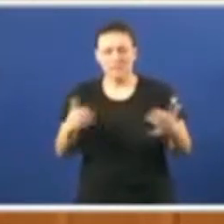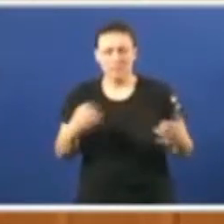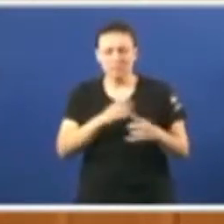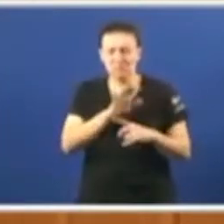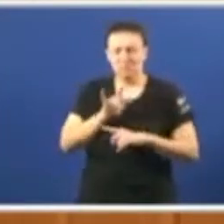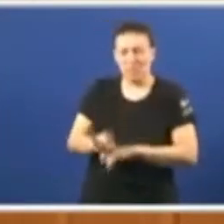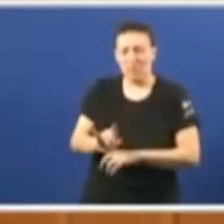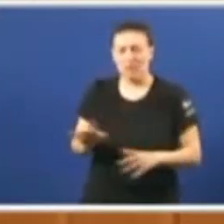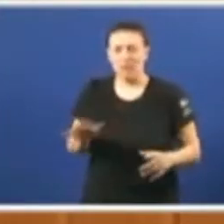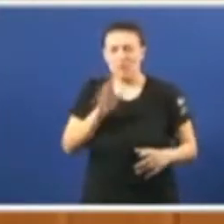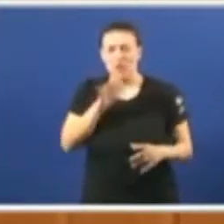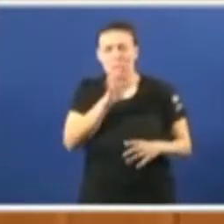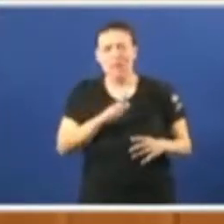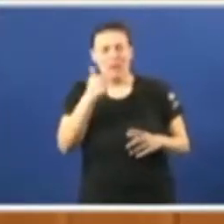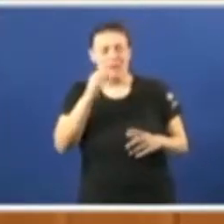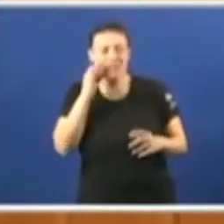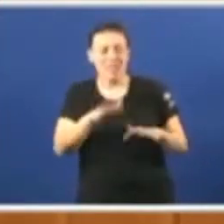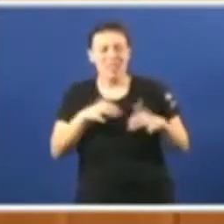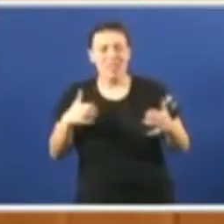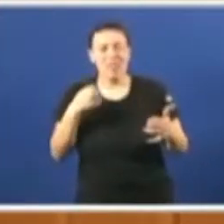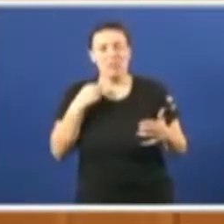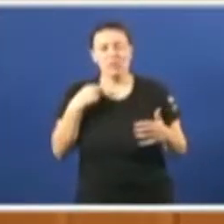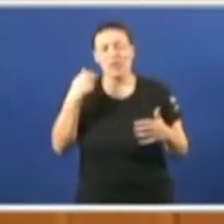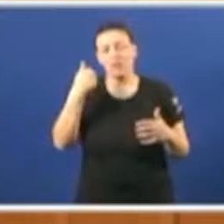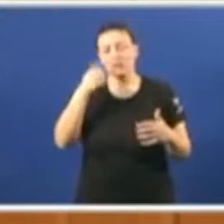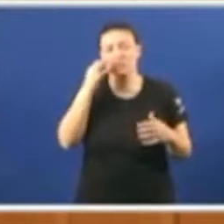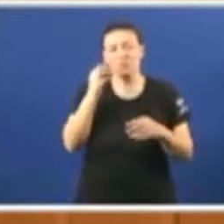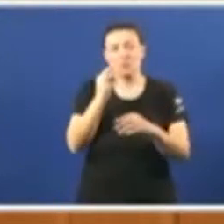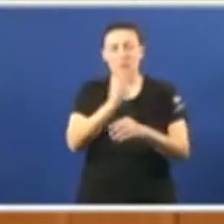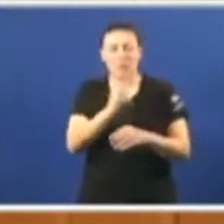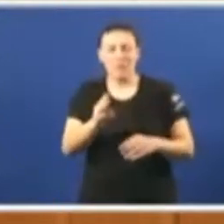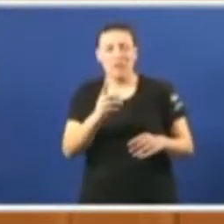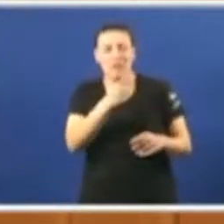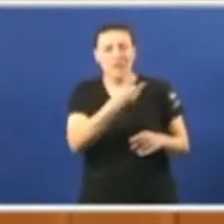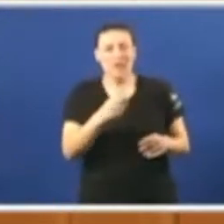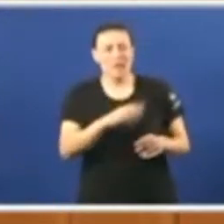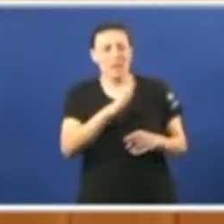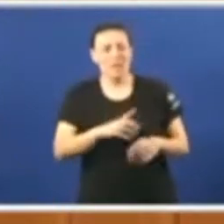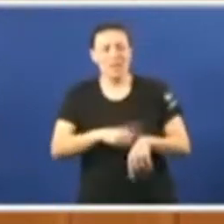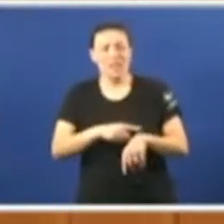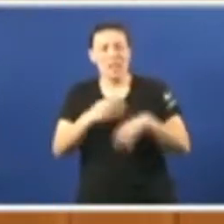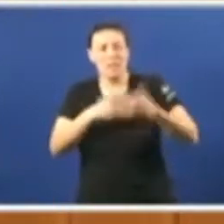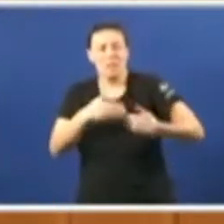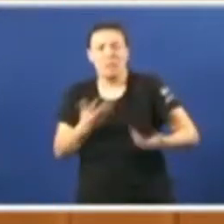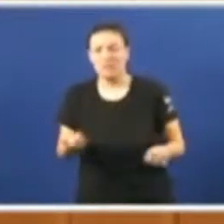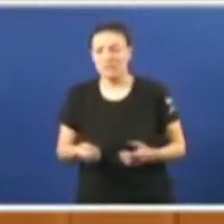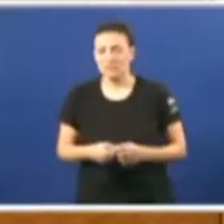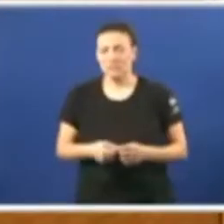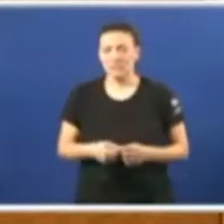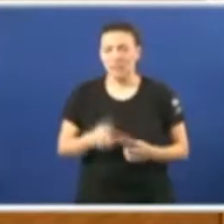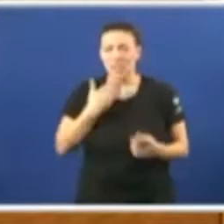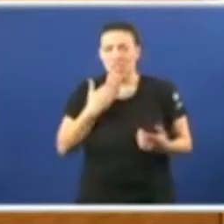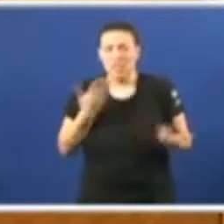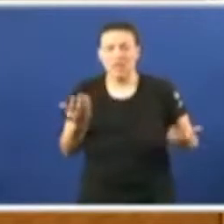que semella un espazo no que os deputados e deputadas do Partido Popular veñen única e exclusivamente a pasar o tempo. Como se entende senón que querendo falar de